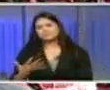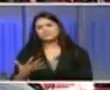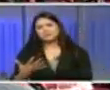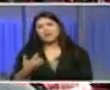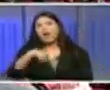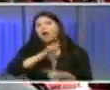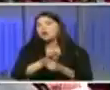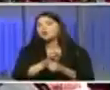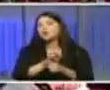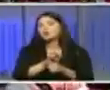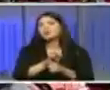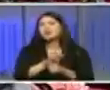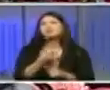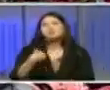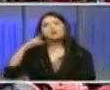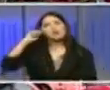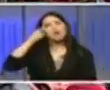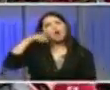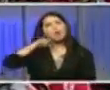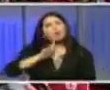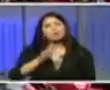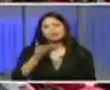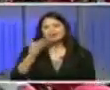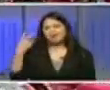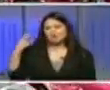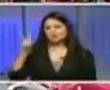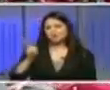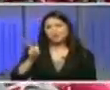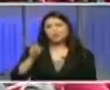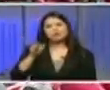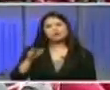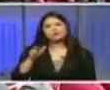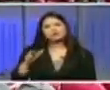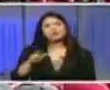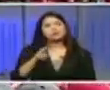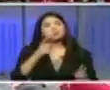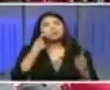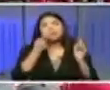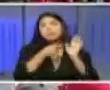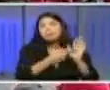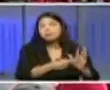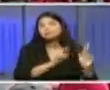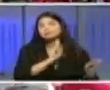El único lugar es que recuerdo recientemente que eso se dio, ahí están los resultados.